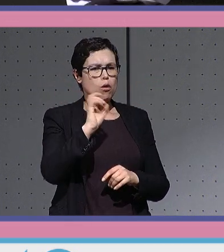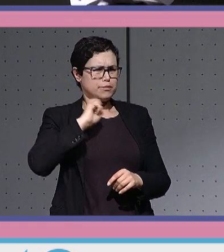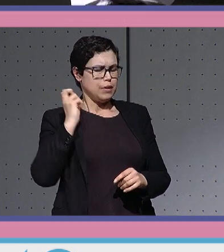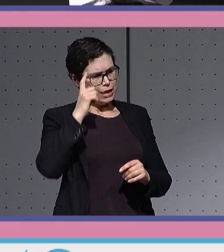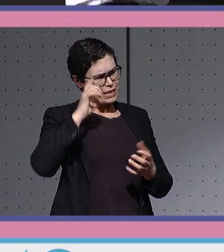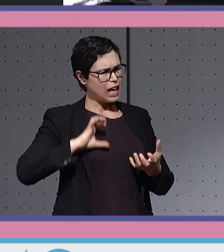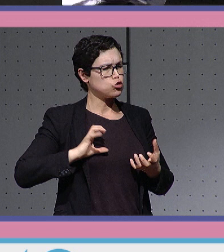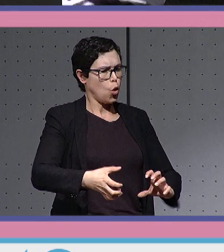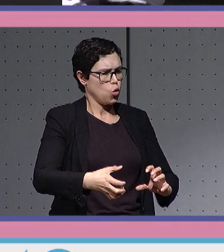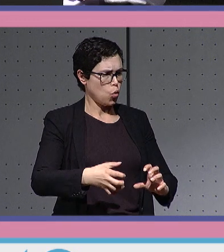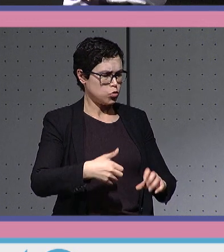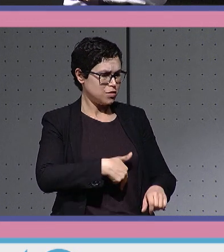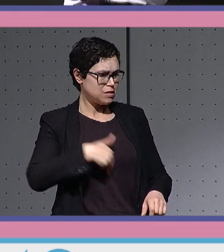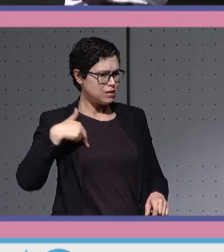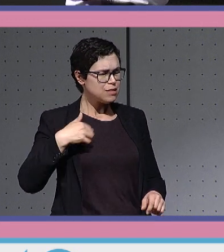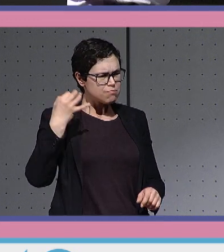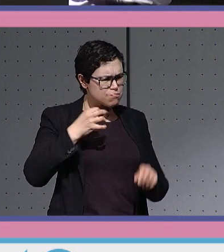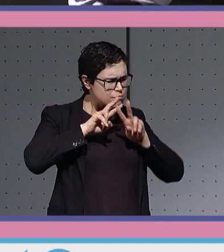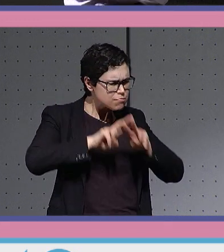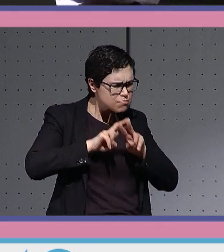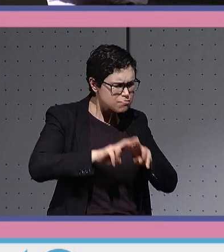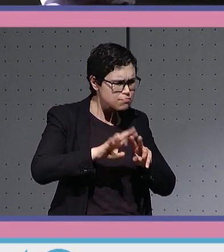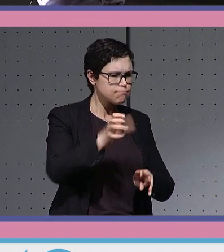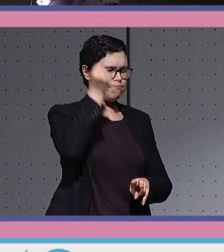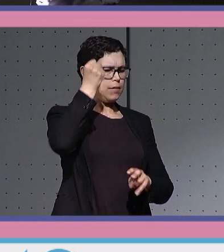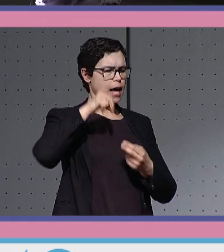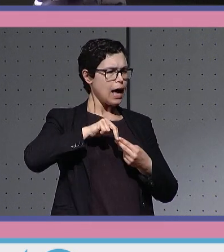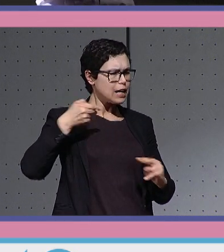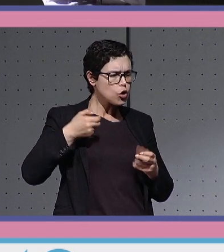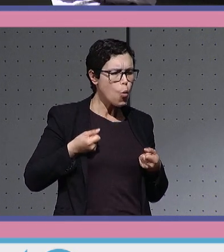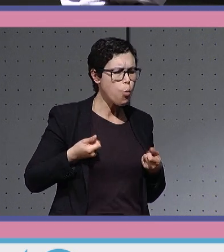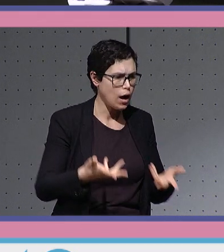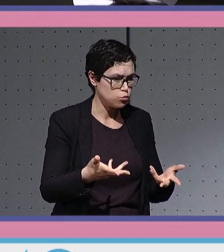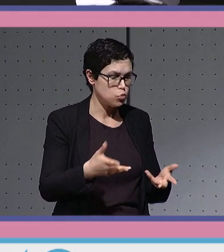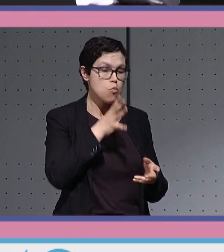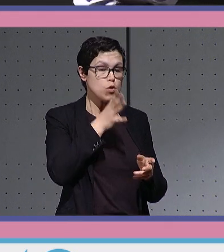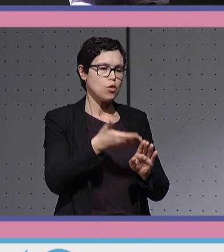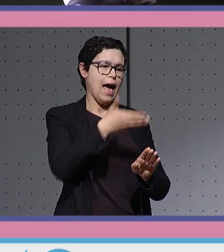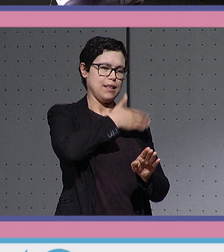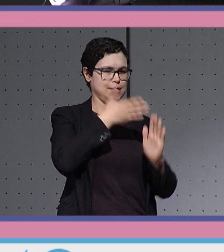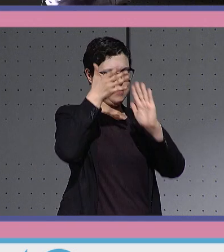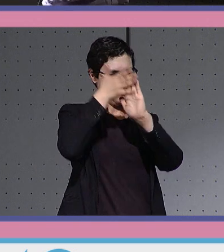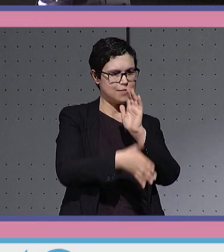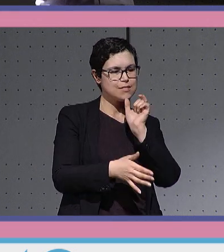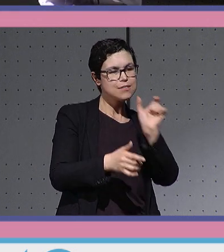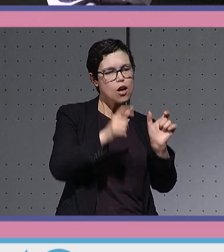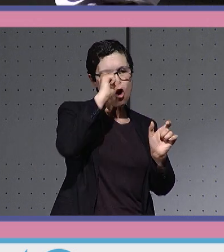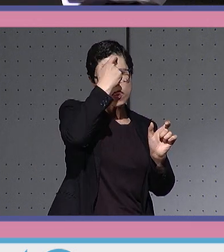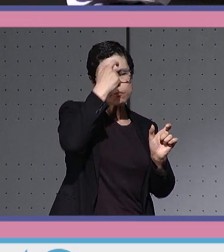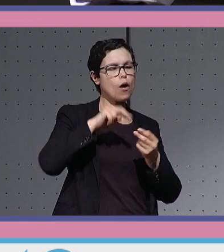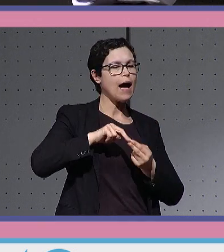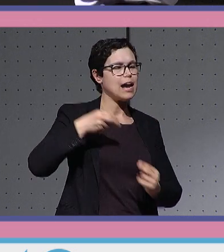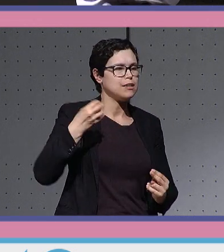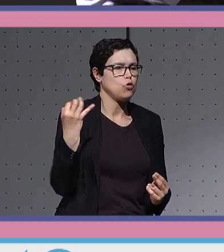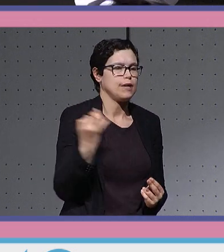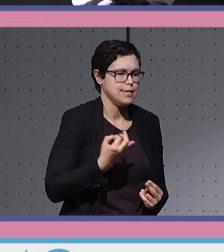de las enfermedades que podemos tener, que es más genético. Por eso es bastante interesante entender qué son los genes y de qué va el